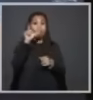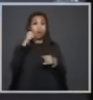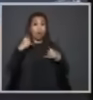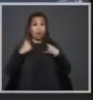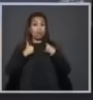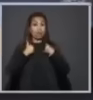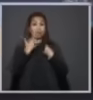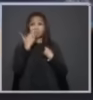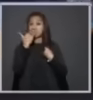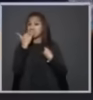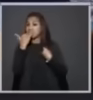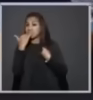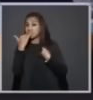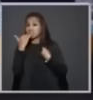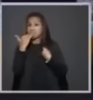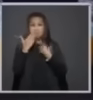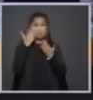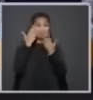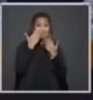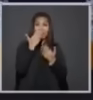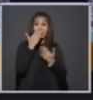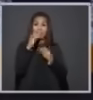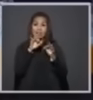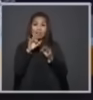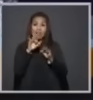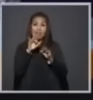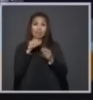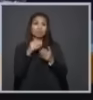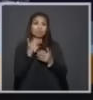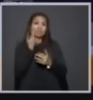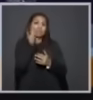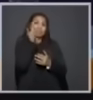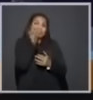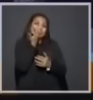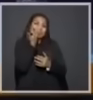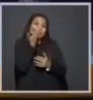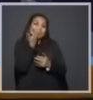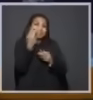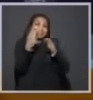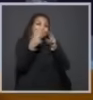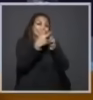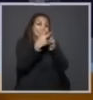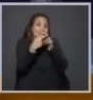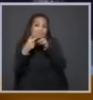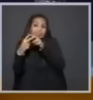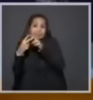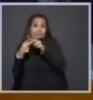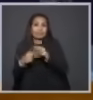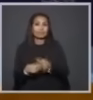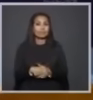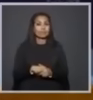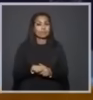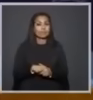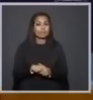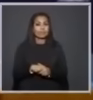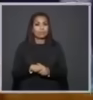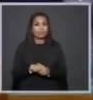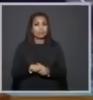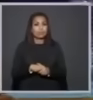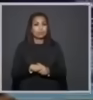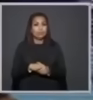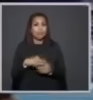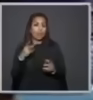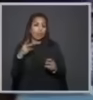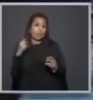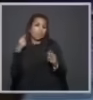tienen alternativas, toman el camino de la violencia, se les masacra,